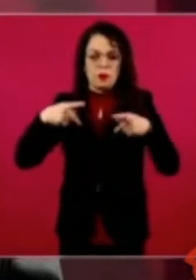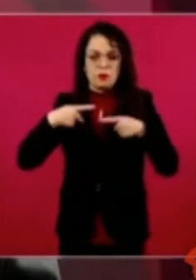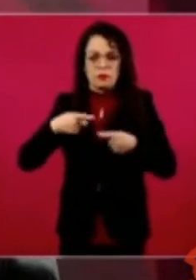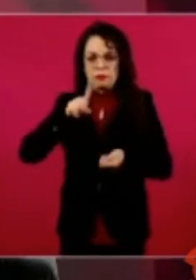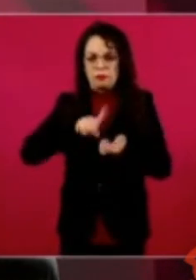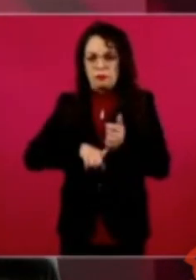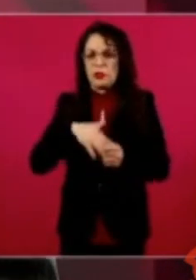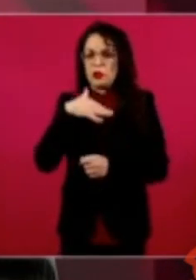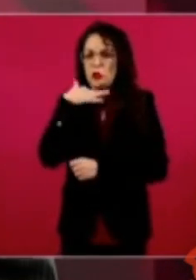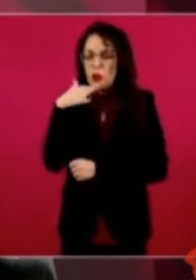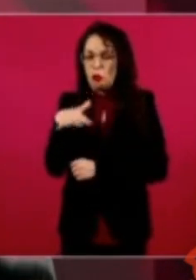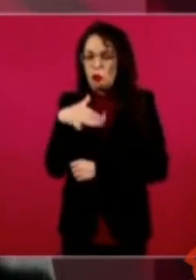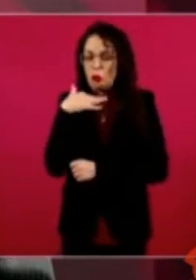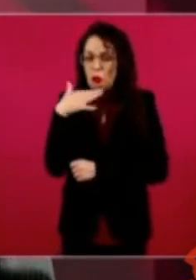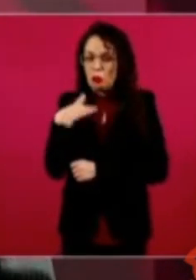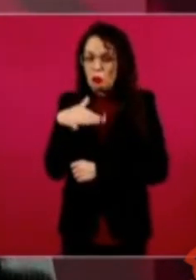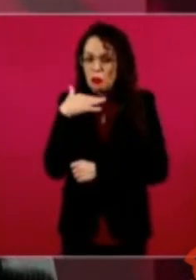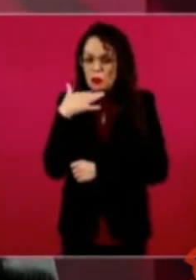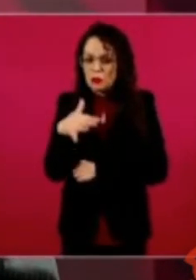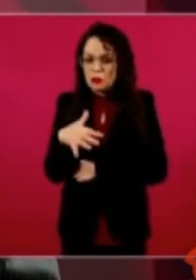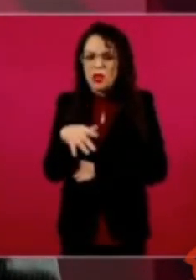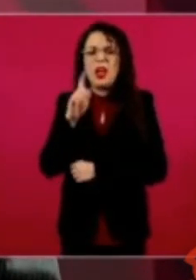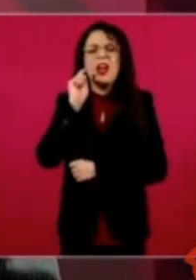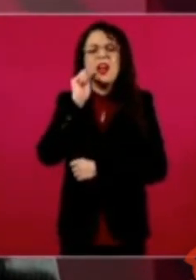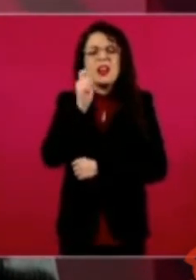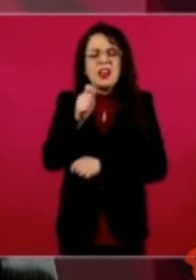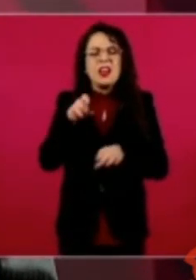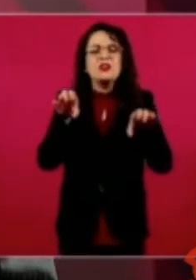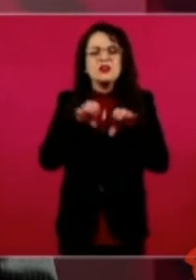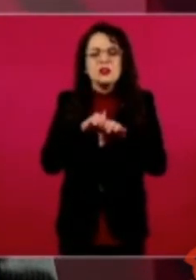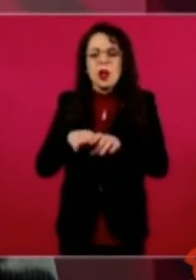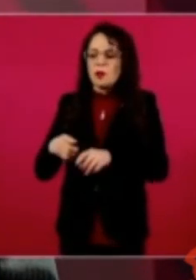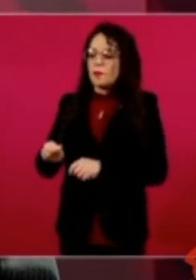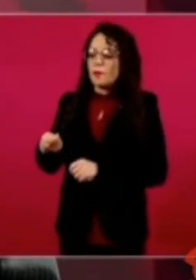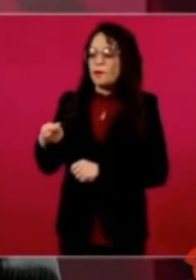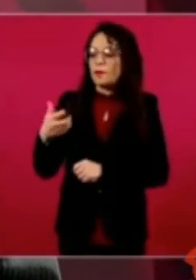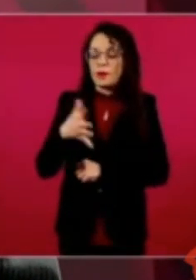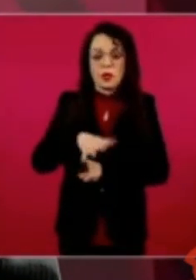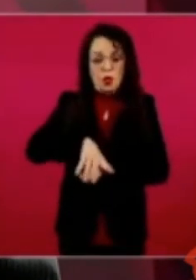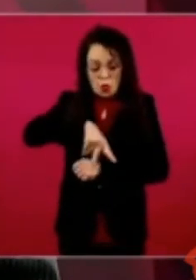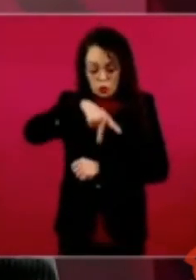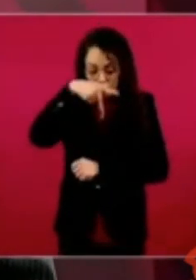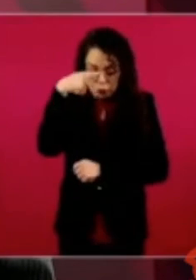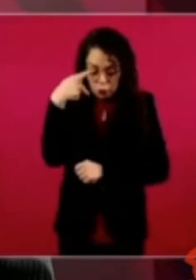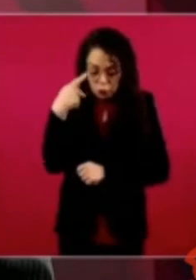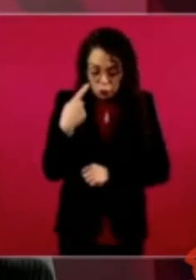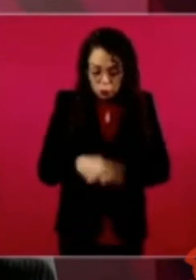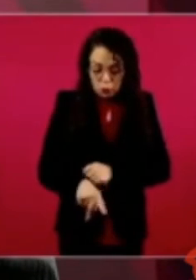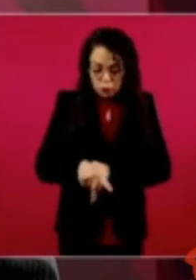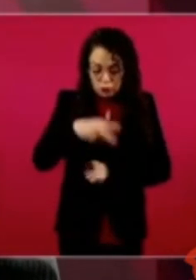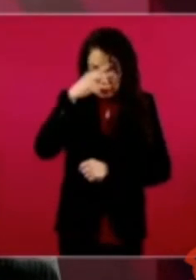con la llamada nacionalización de los ferrocarriles.